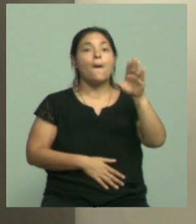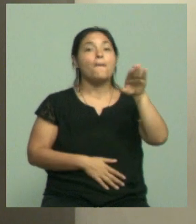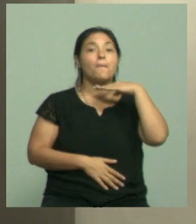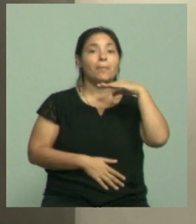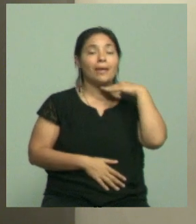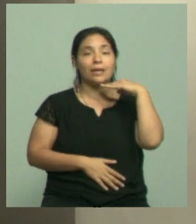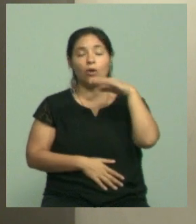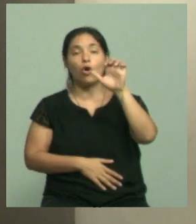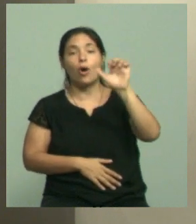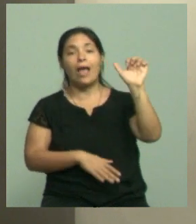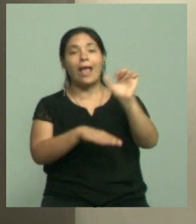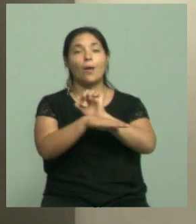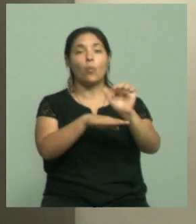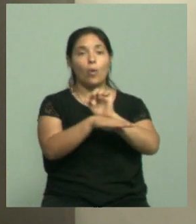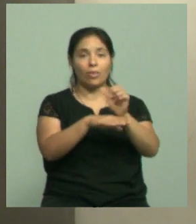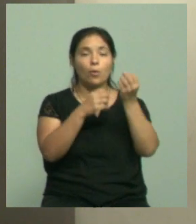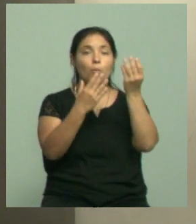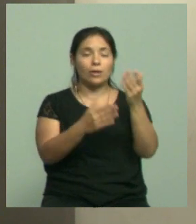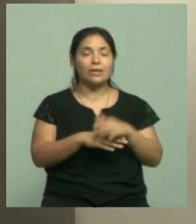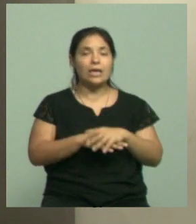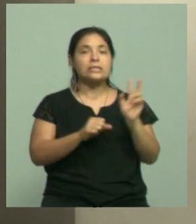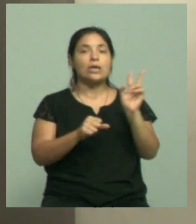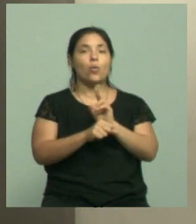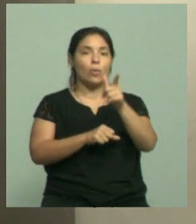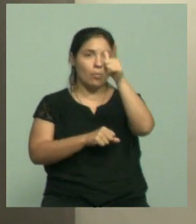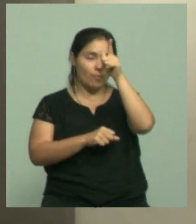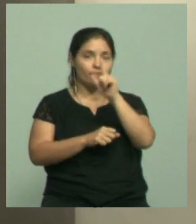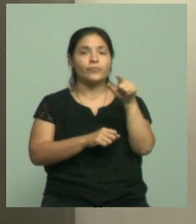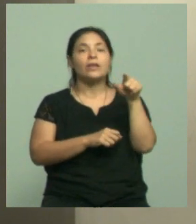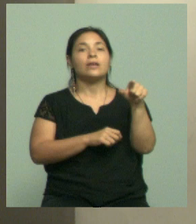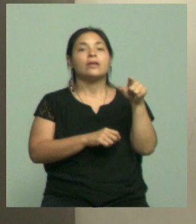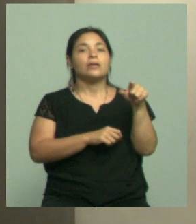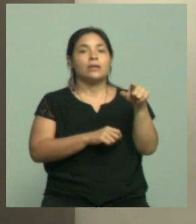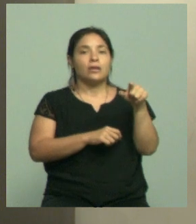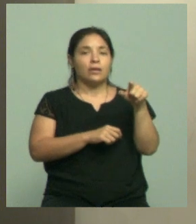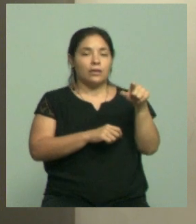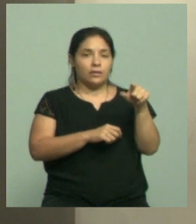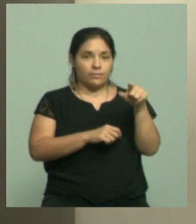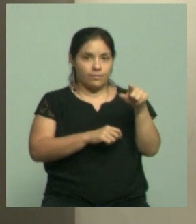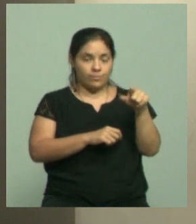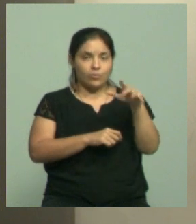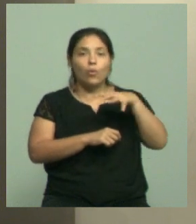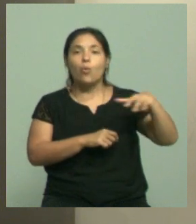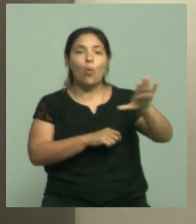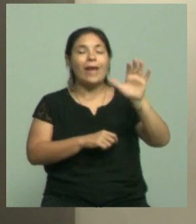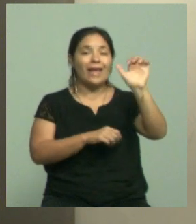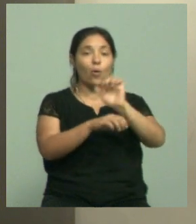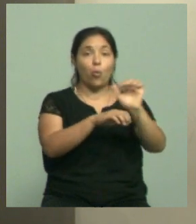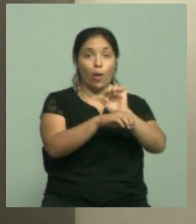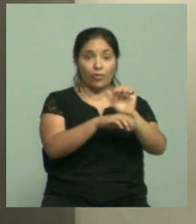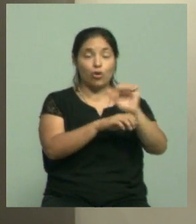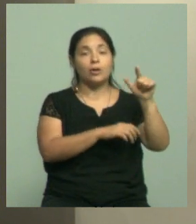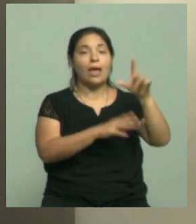la invasión por parte de fuerzas de seguridad ecuatorianas en la Embajada de México en Quito, que terminó rompiendo